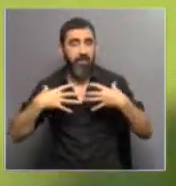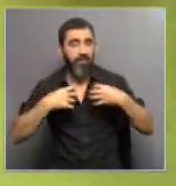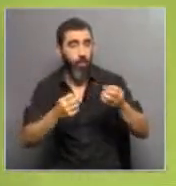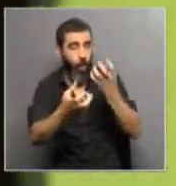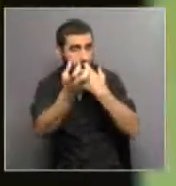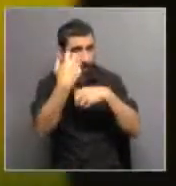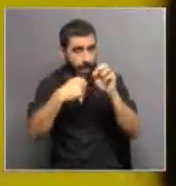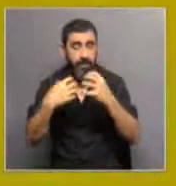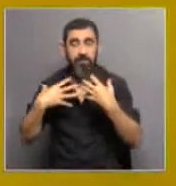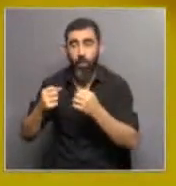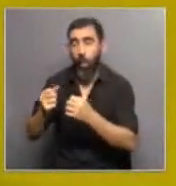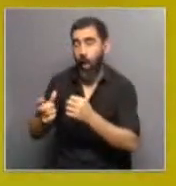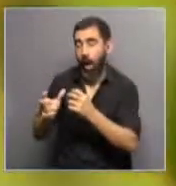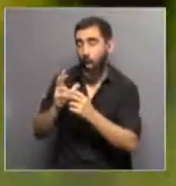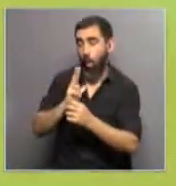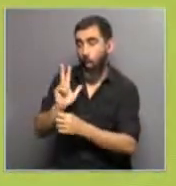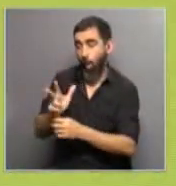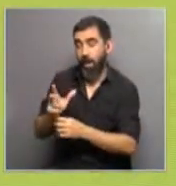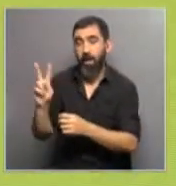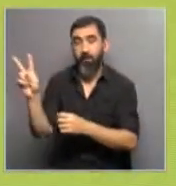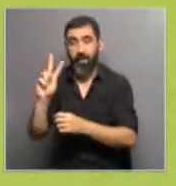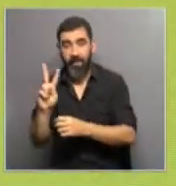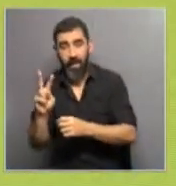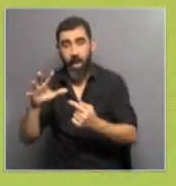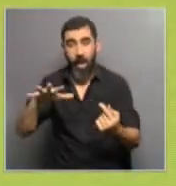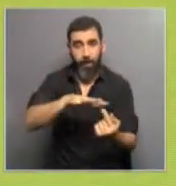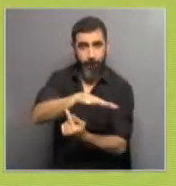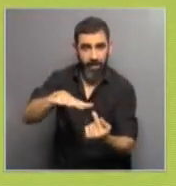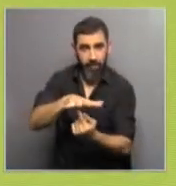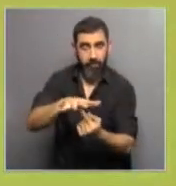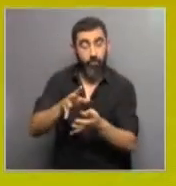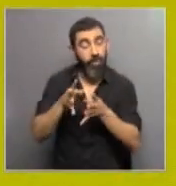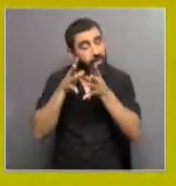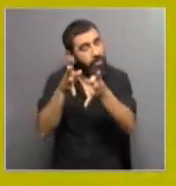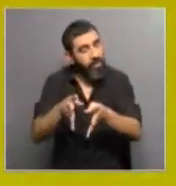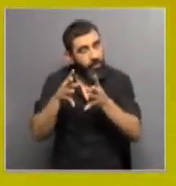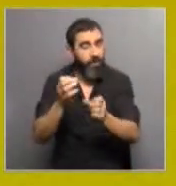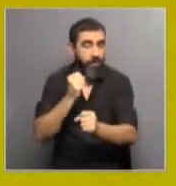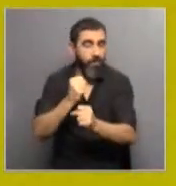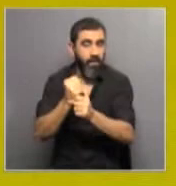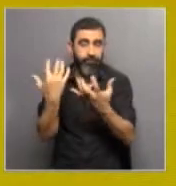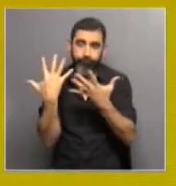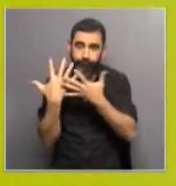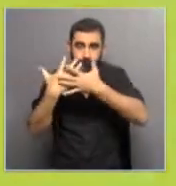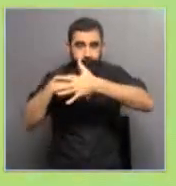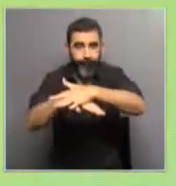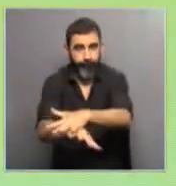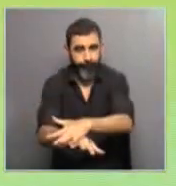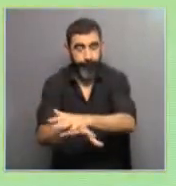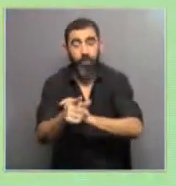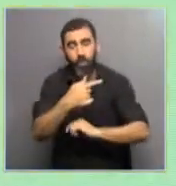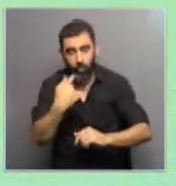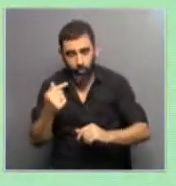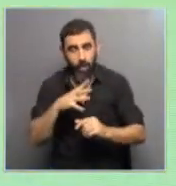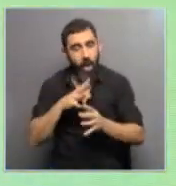salud humana, la salud vegetal y la salud ambiental. Entonces el desafío es trabajar eso de forma integral. Y bueno, nosotros lo